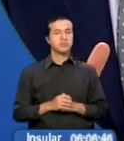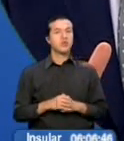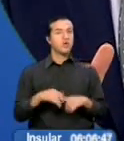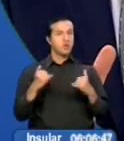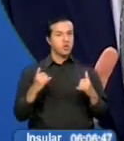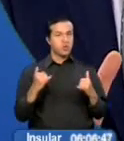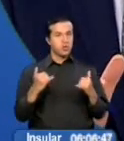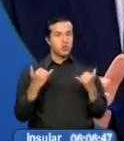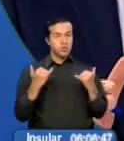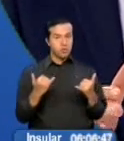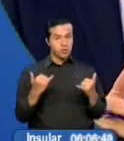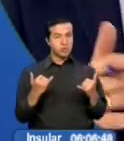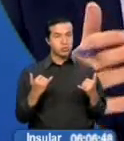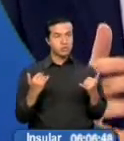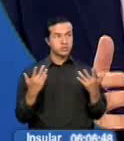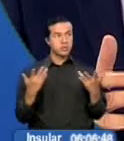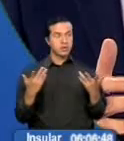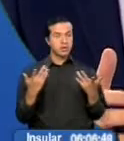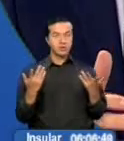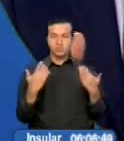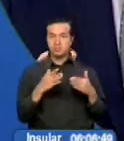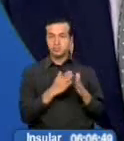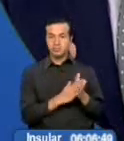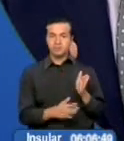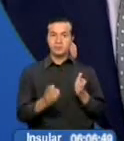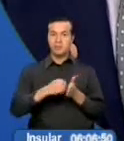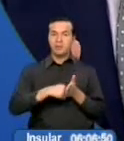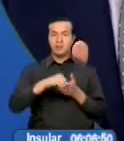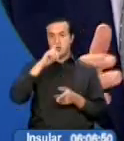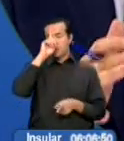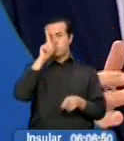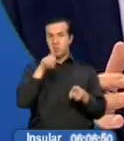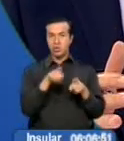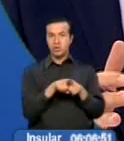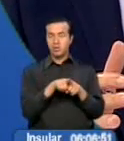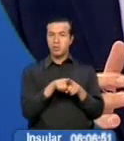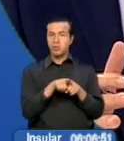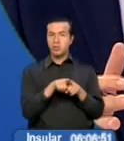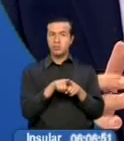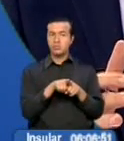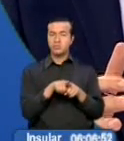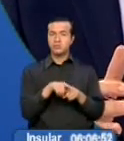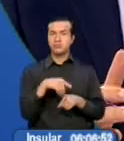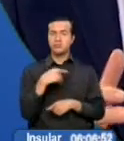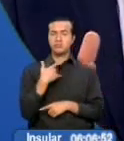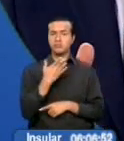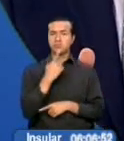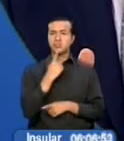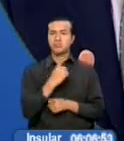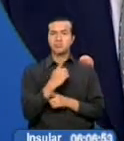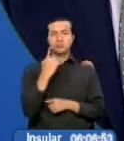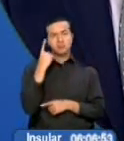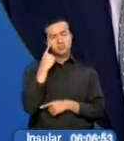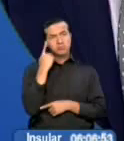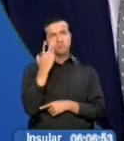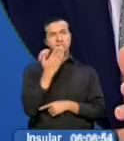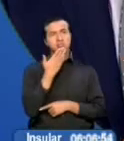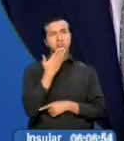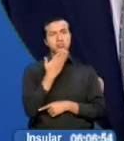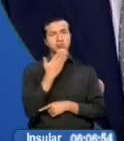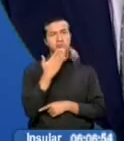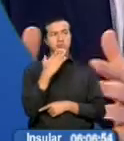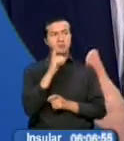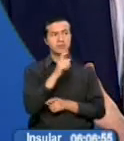hoy se establezca la firma del acuerdo sin la necesidad de recurrir a una